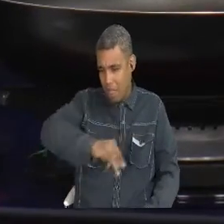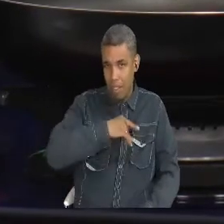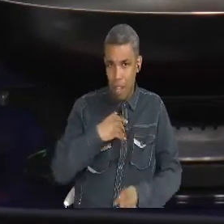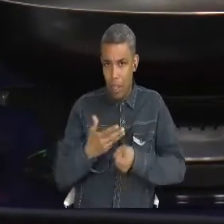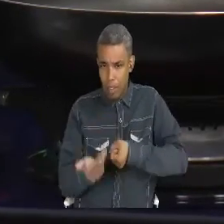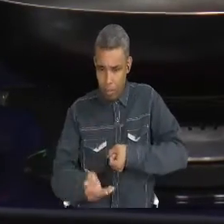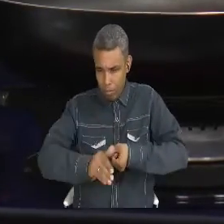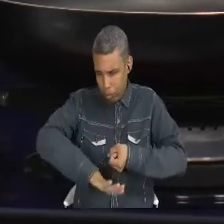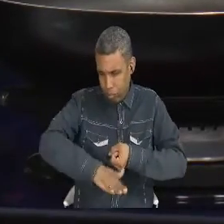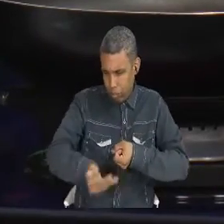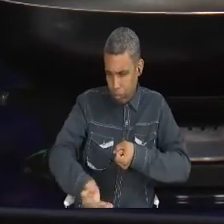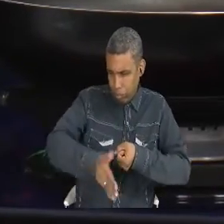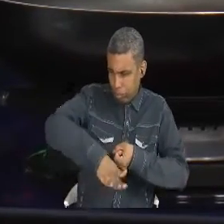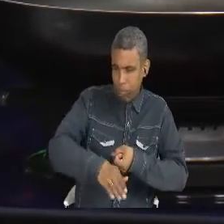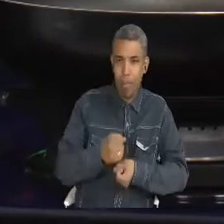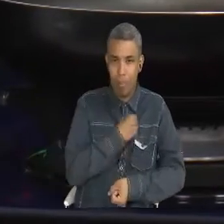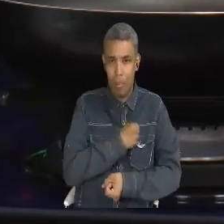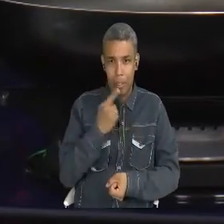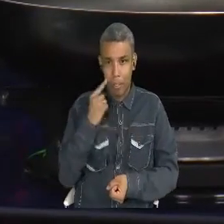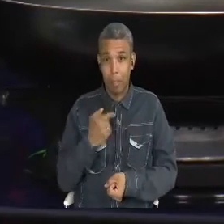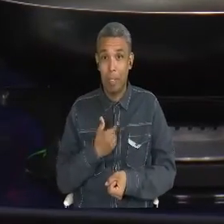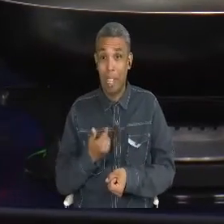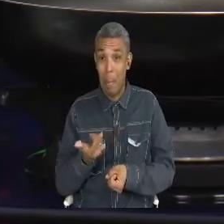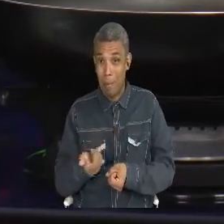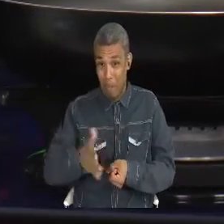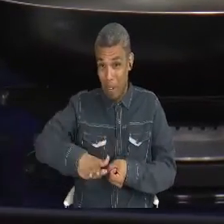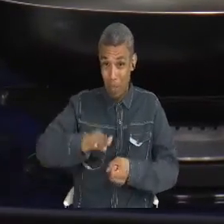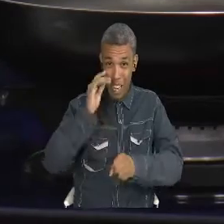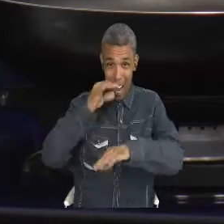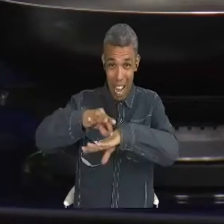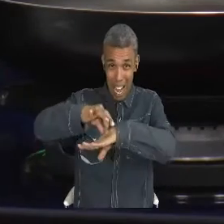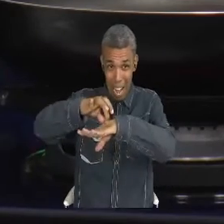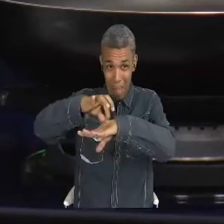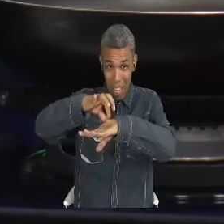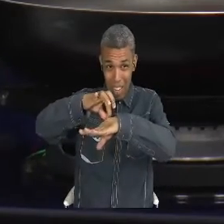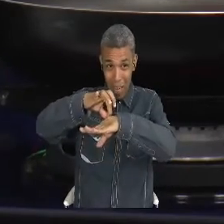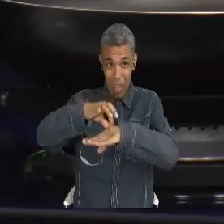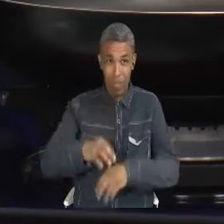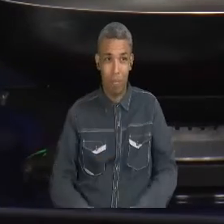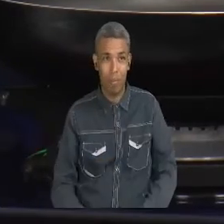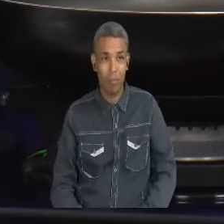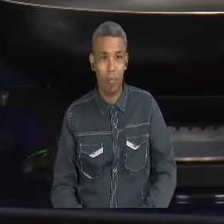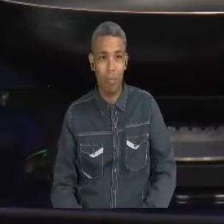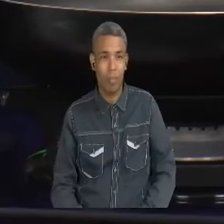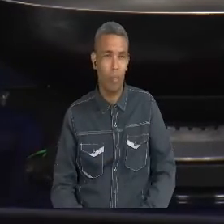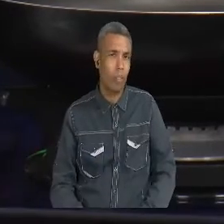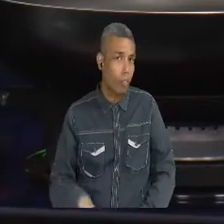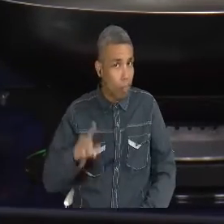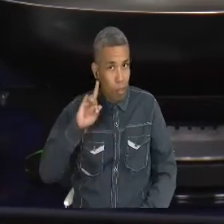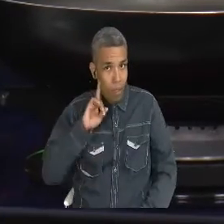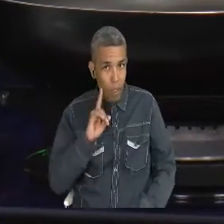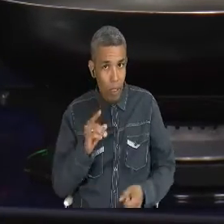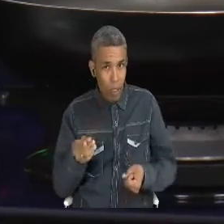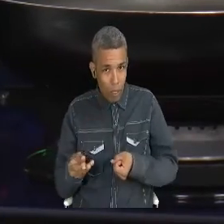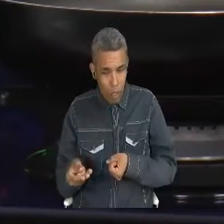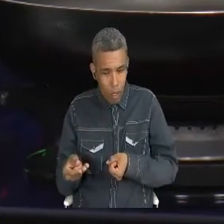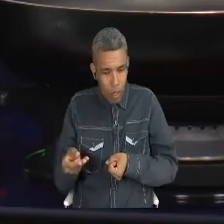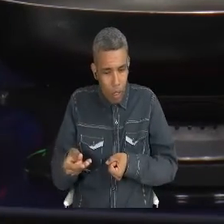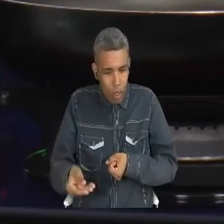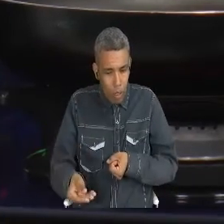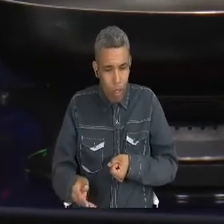Por la parte de la piel. Primero la piel. Eso. Okay. Ya hay el sonido, si lo alcanzan a escuchar. Dejé estos